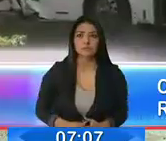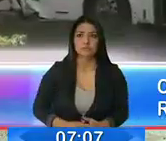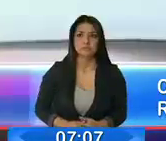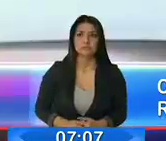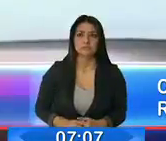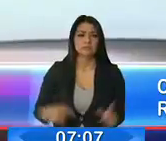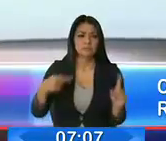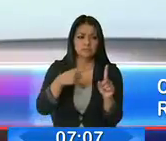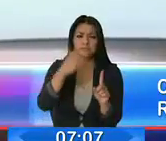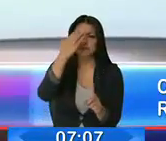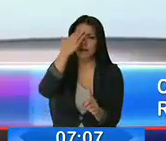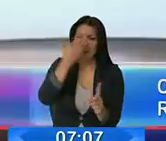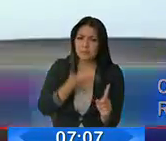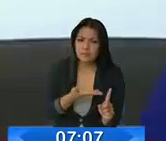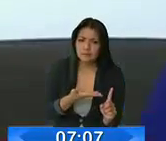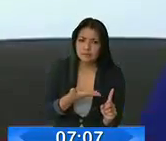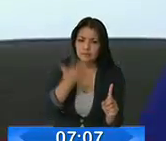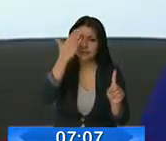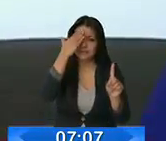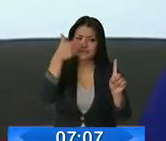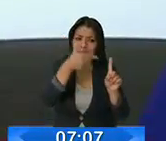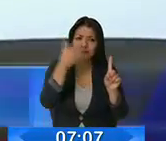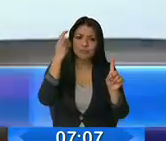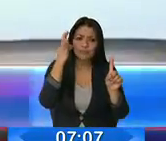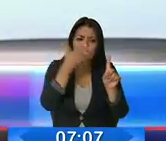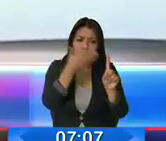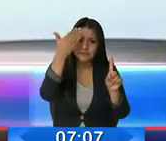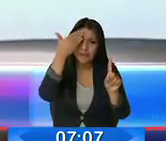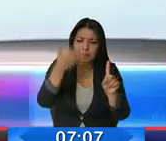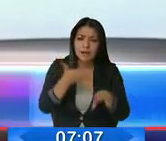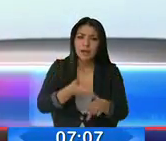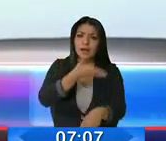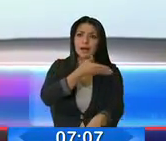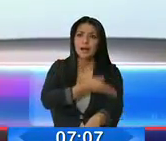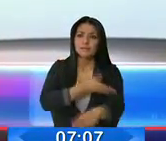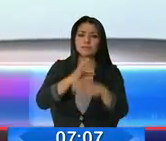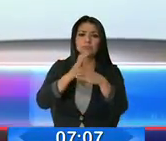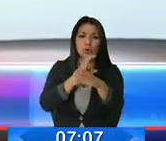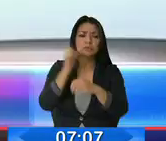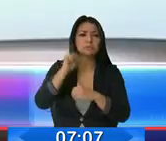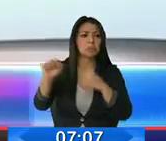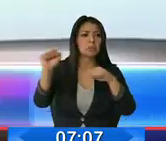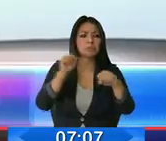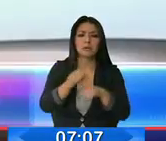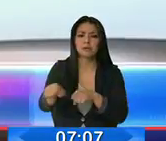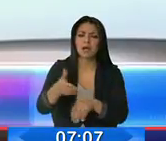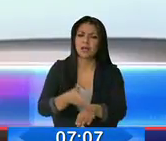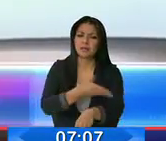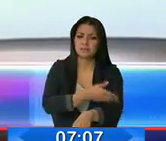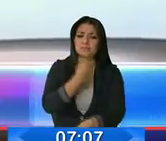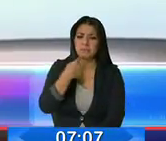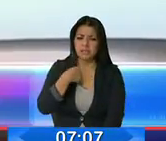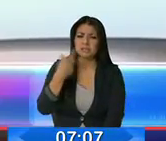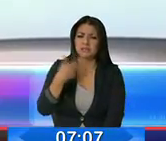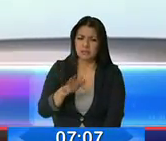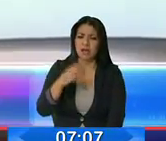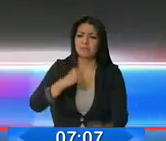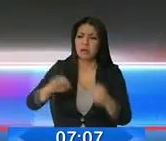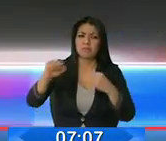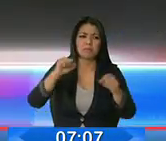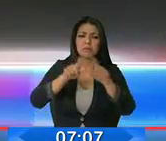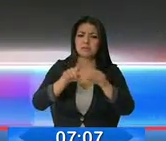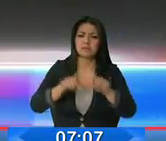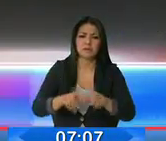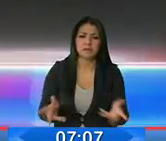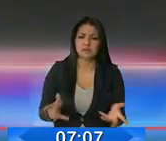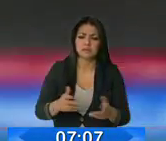ella tendría que tener algún conocimiento de eso porque ya había hecho varios viajes. Ella sí me dijo que había viajado varias veces.